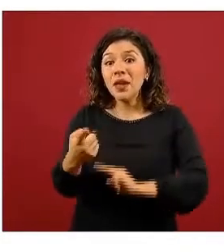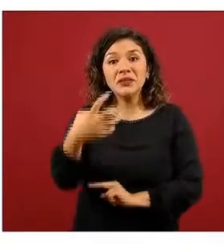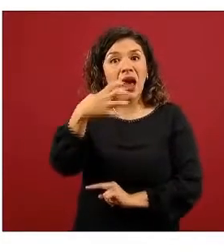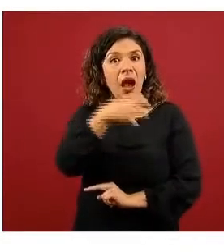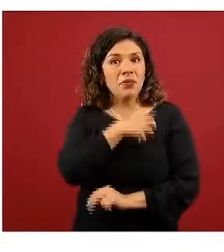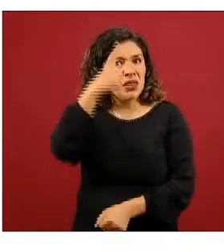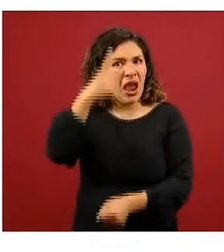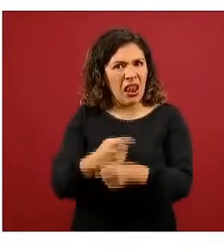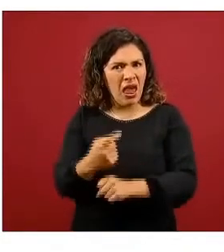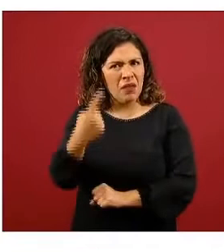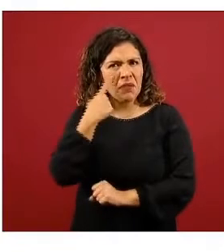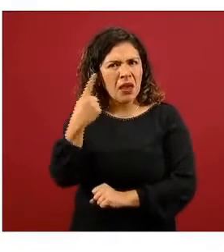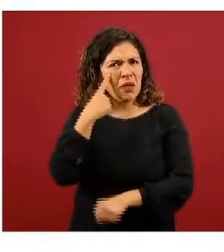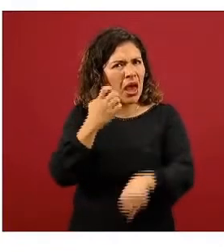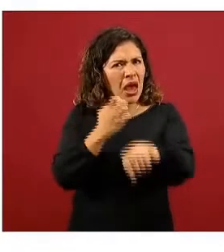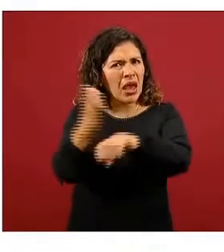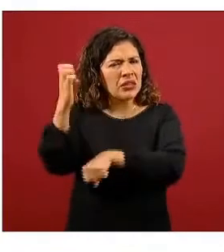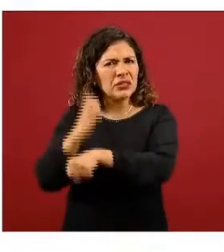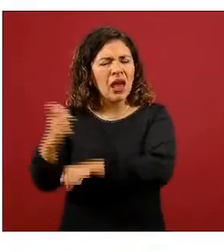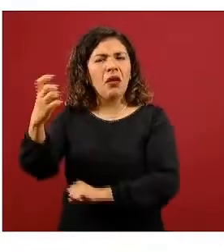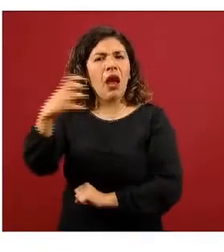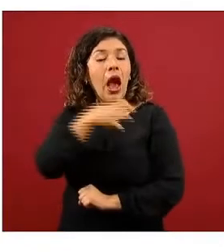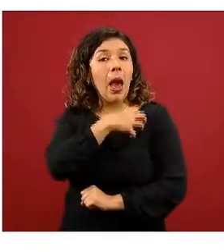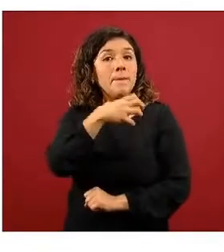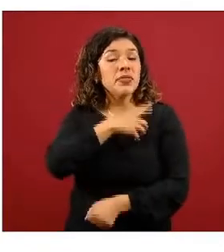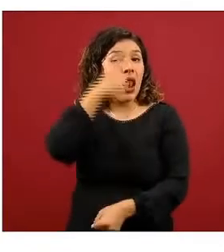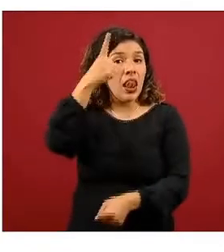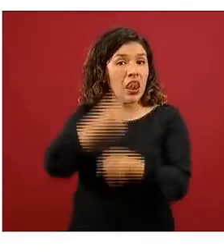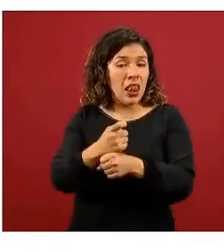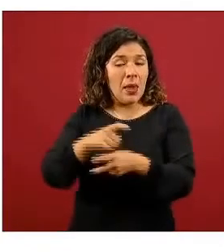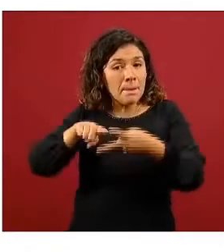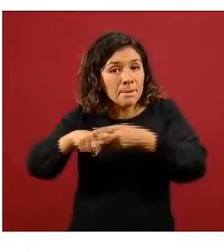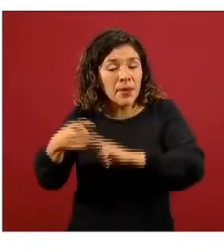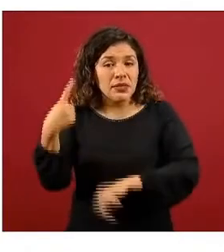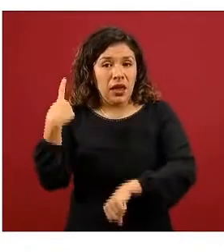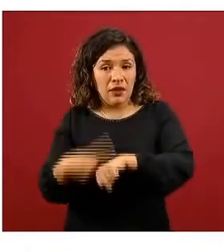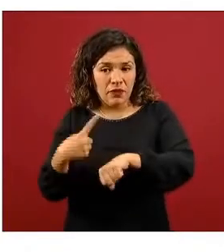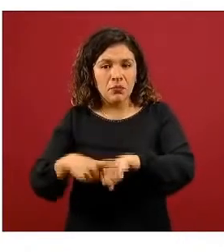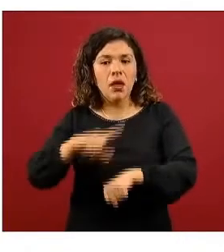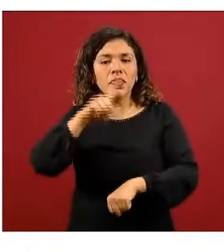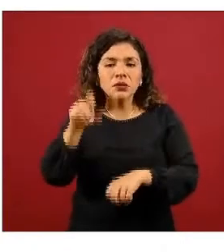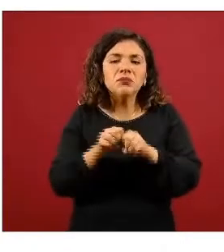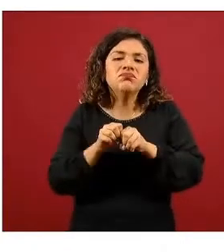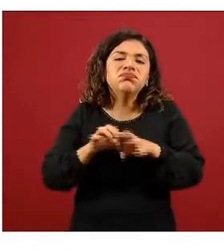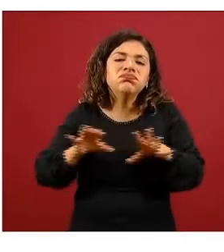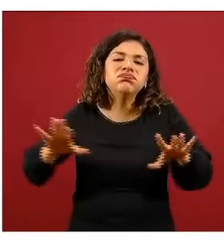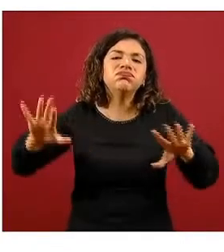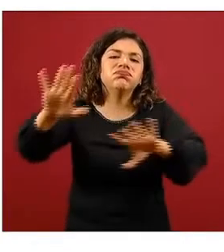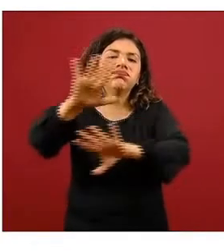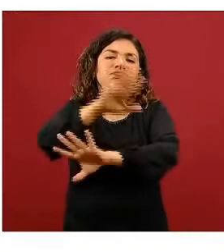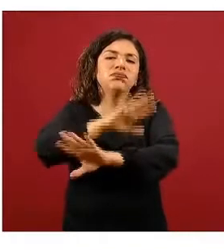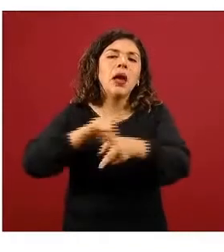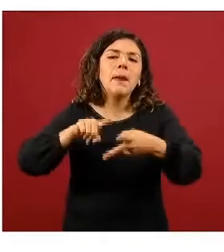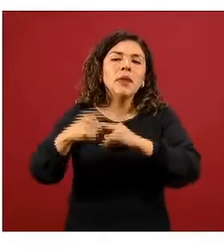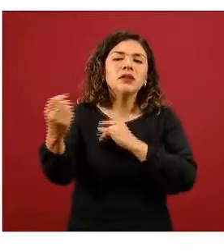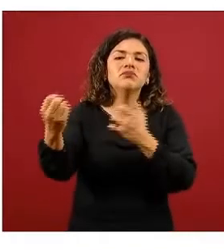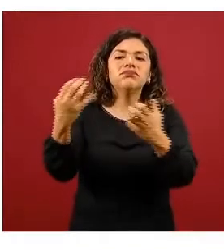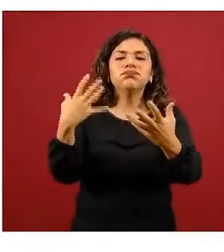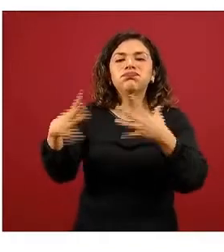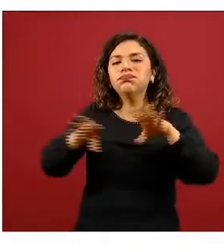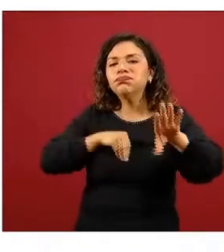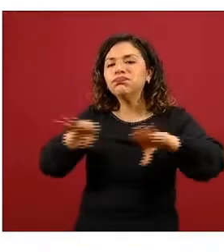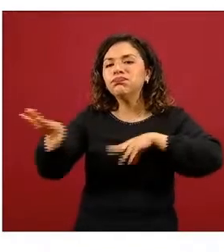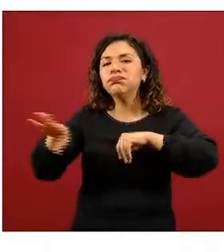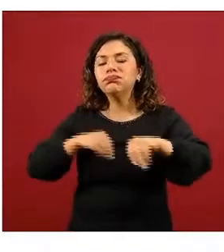todos los estados empezaron en su municipio capital, después otros que son colindantes con estados que